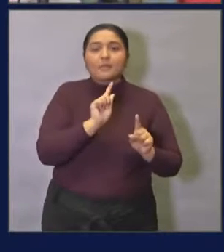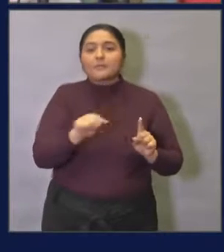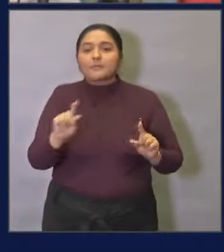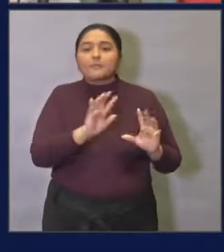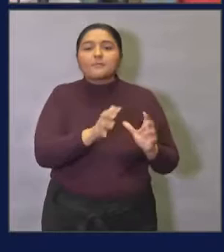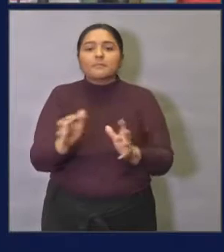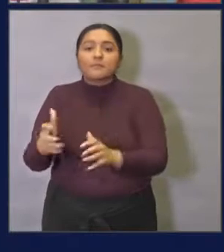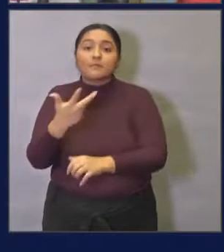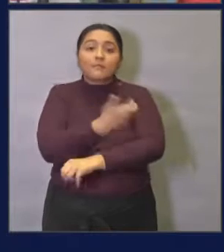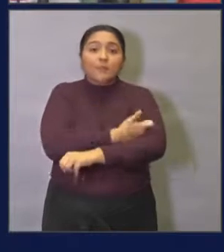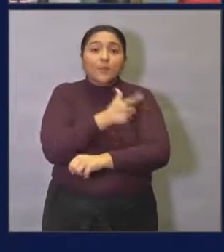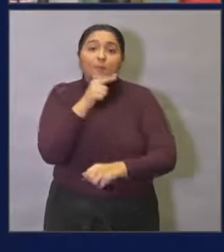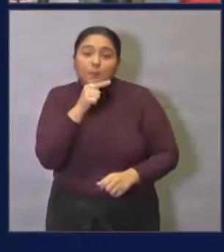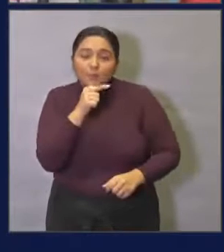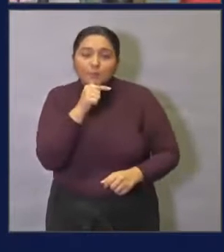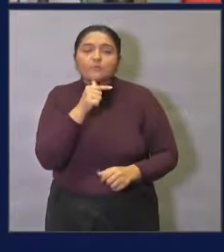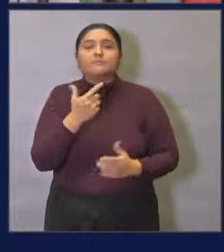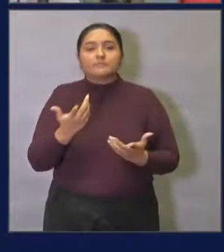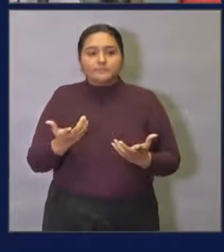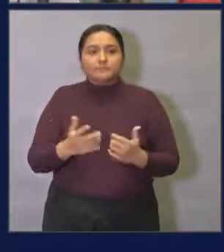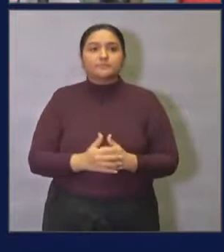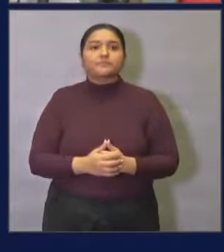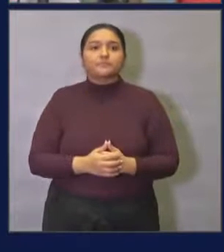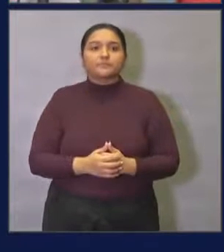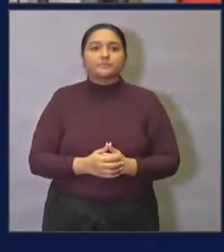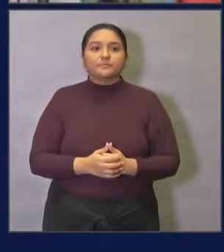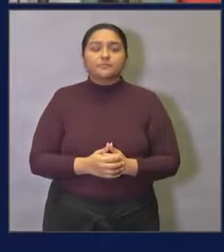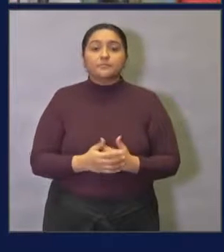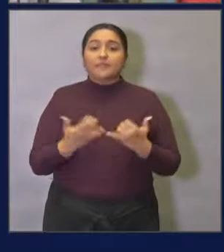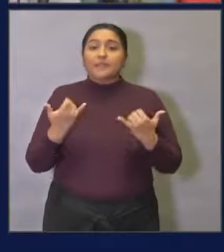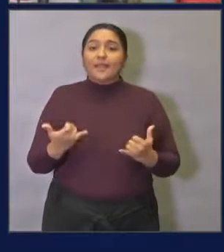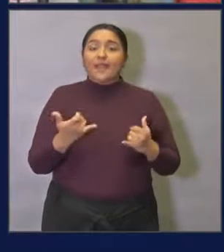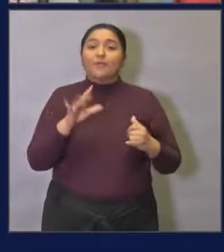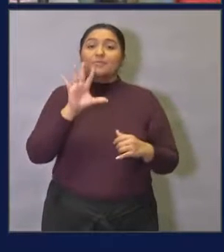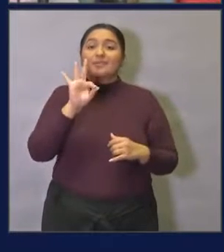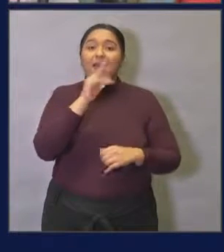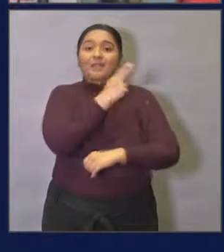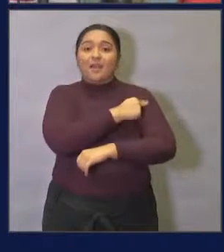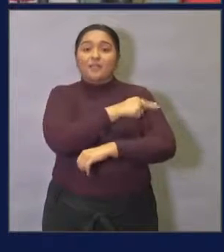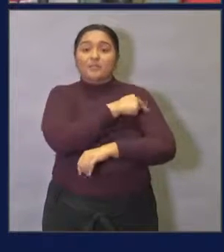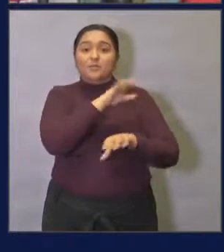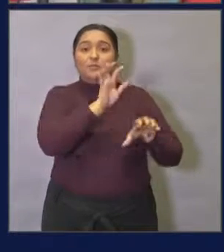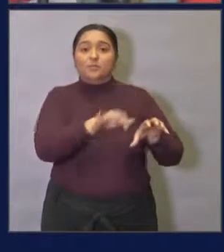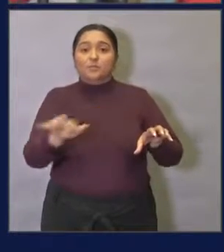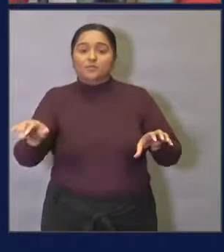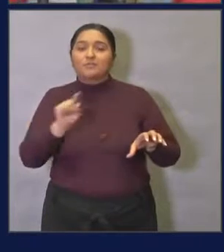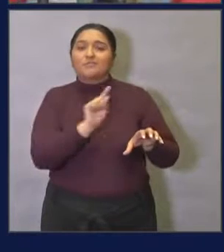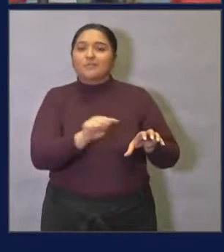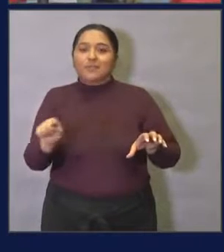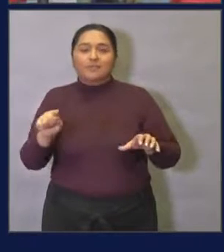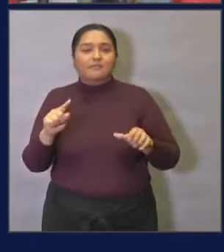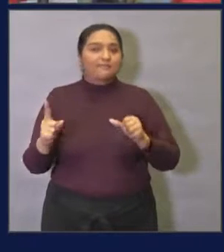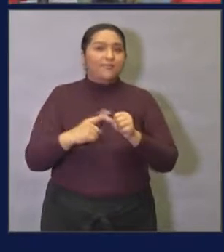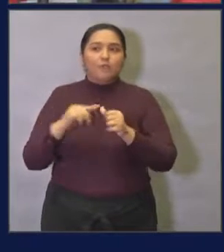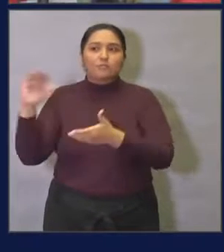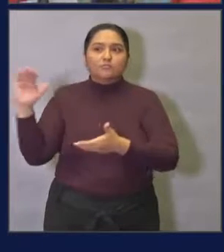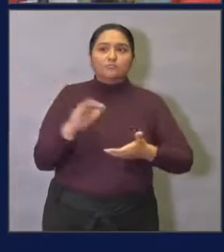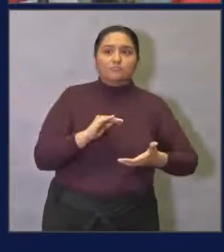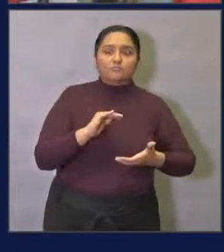vacunar. Hasta el día de hoy, los 9 hospitales designados han sido los primeros en recibir las